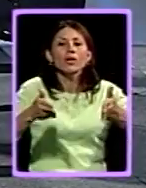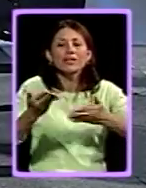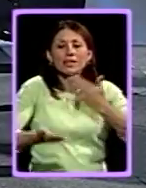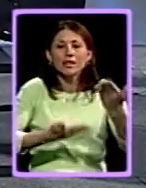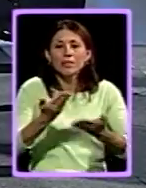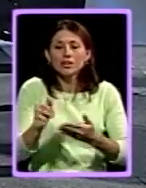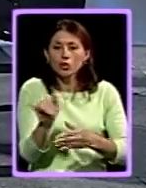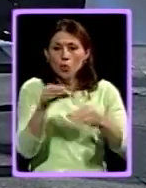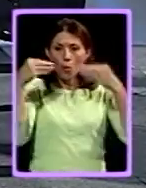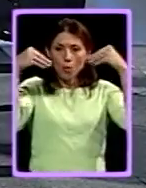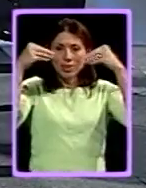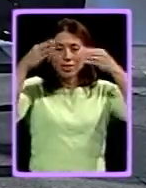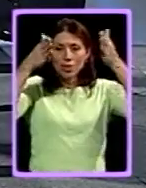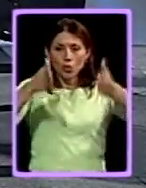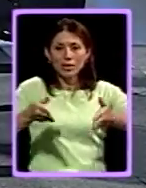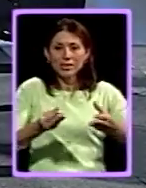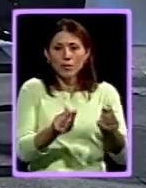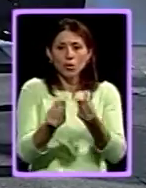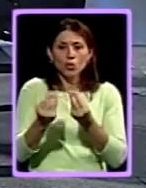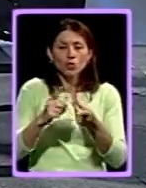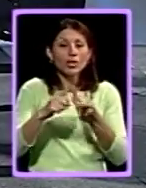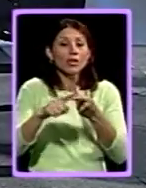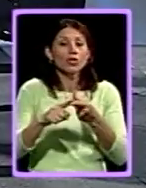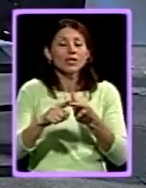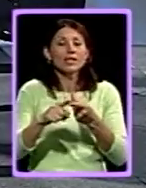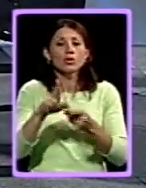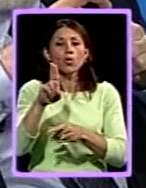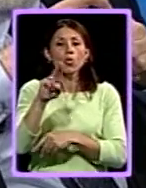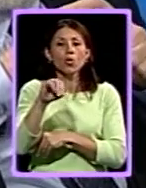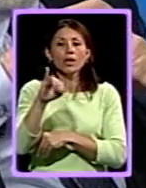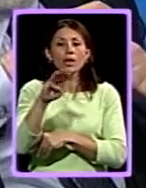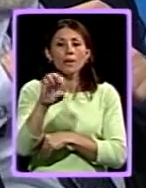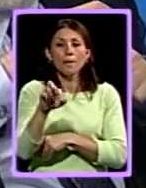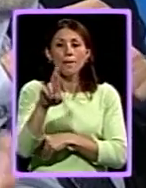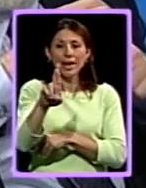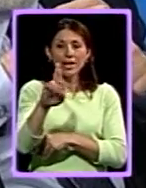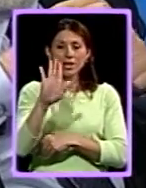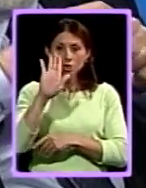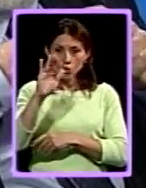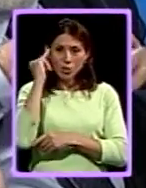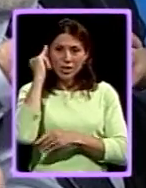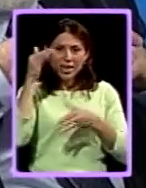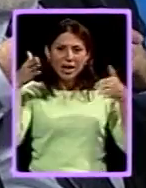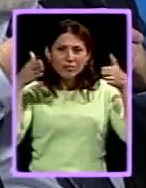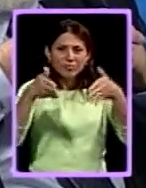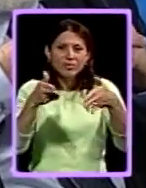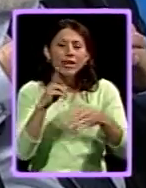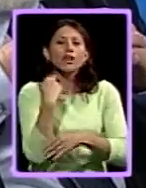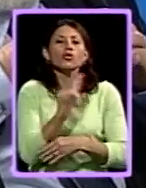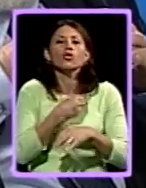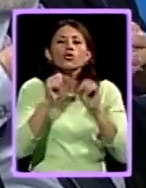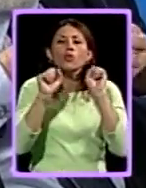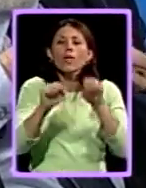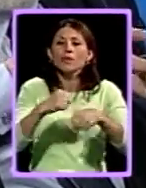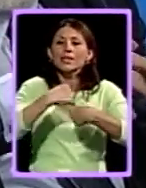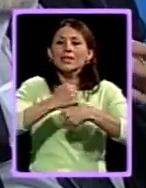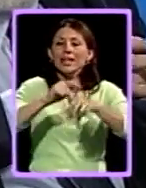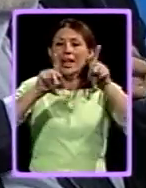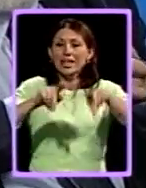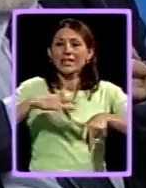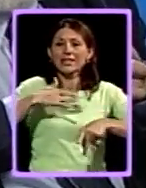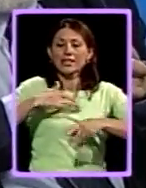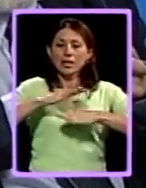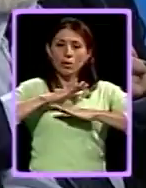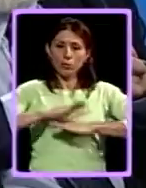Y entonces la idea de Unimer es que justamente podamos complacerlos en eso. Entonces estamos utilizando muchas técnicas, sobre